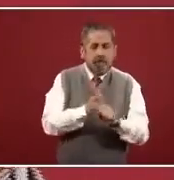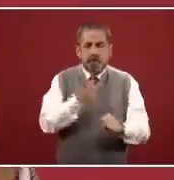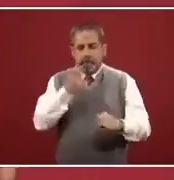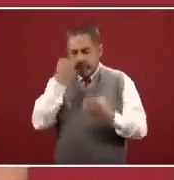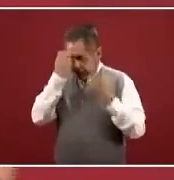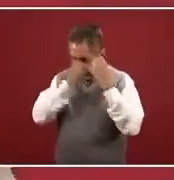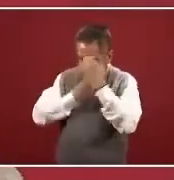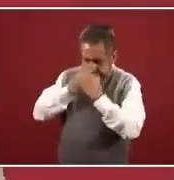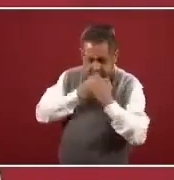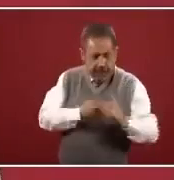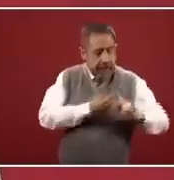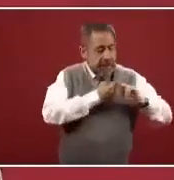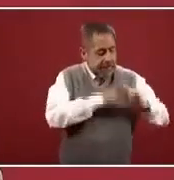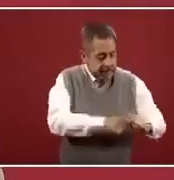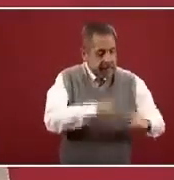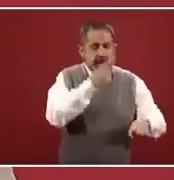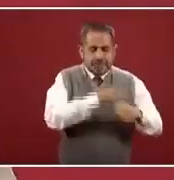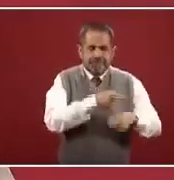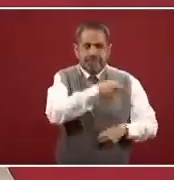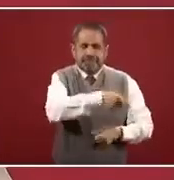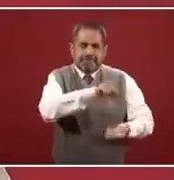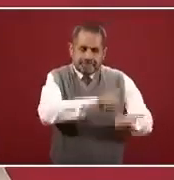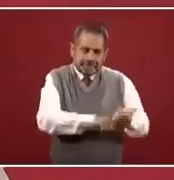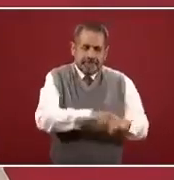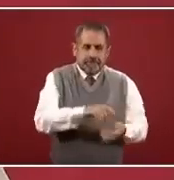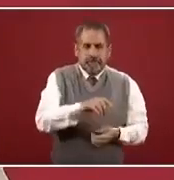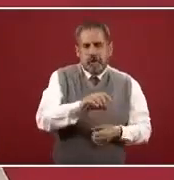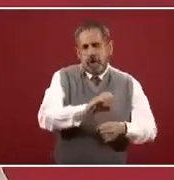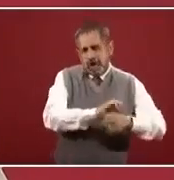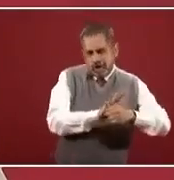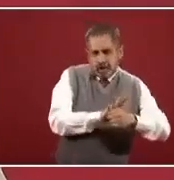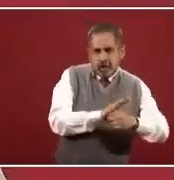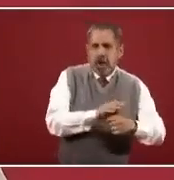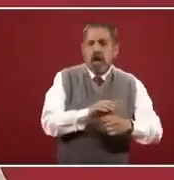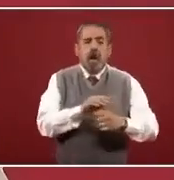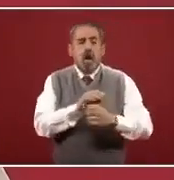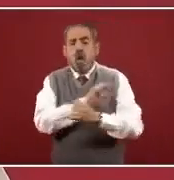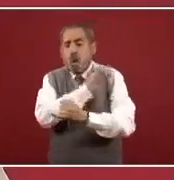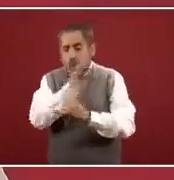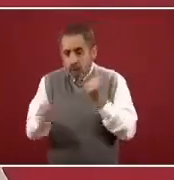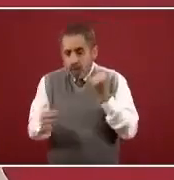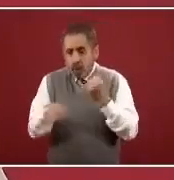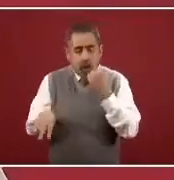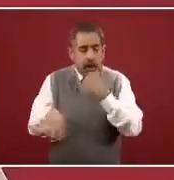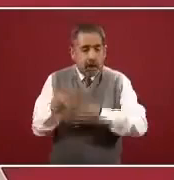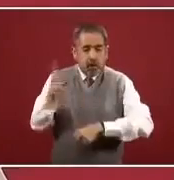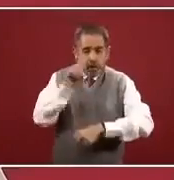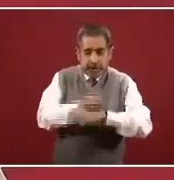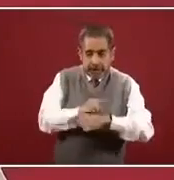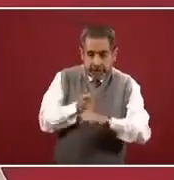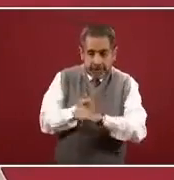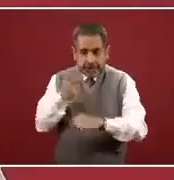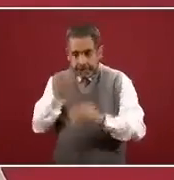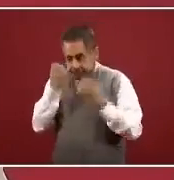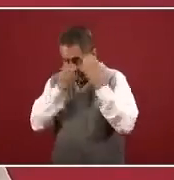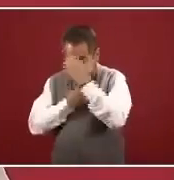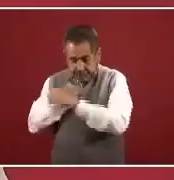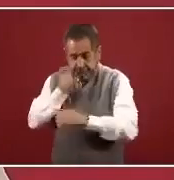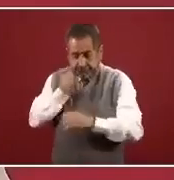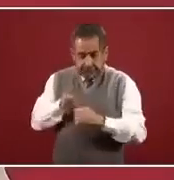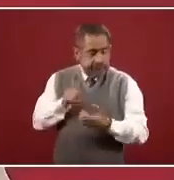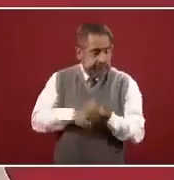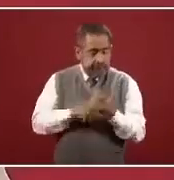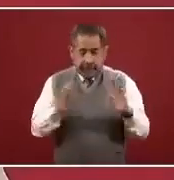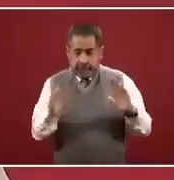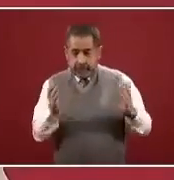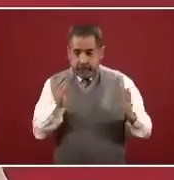al inicio cuando se confirmó, a la carga viral o los CTs que en su momento hay cuando cumple los 14 días o inclusive